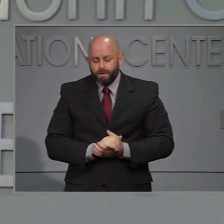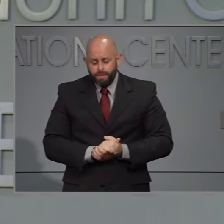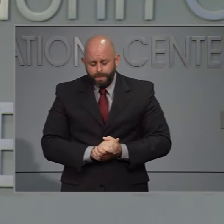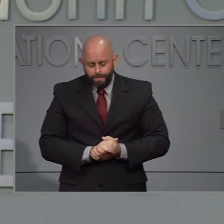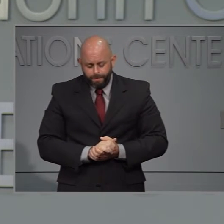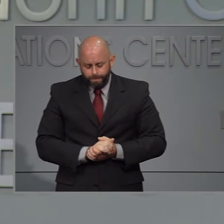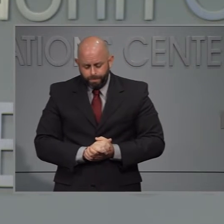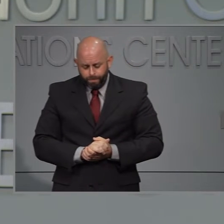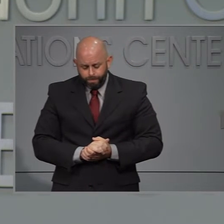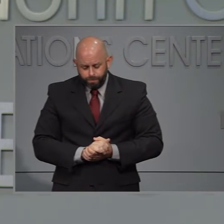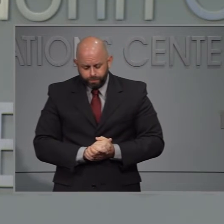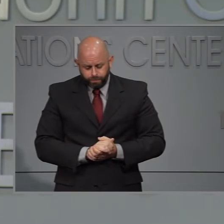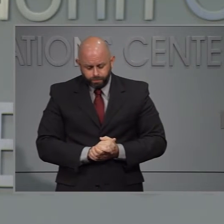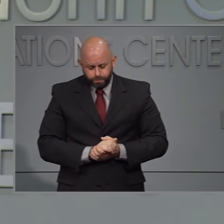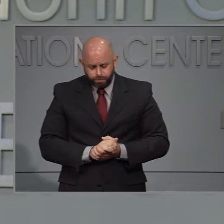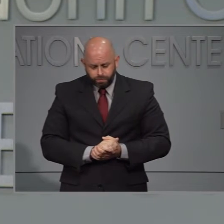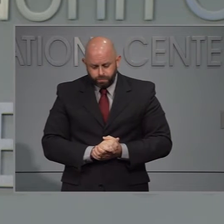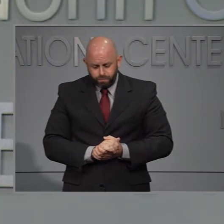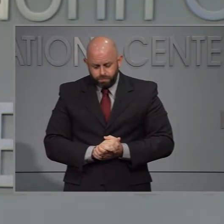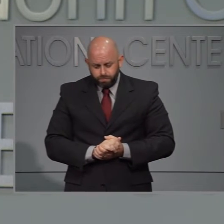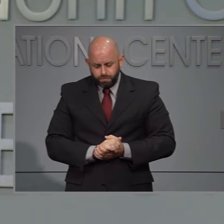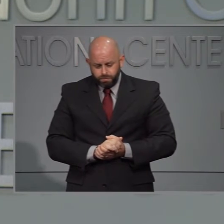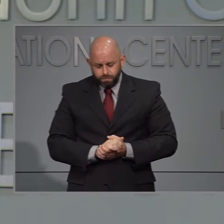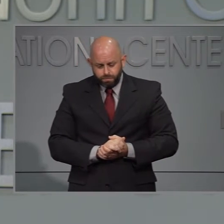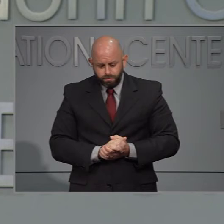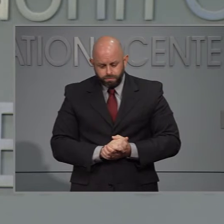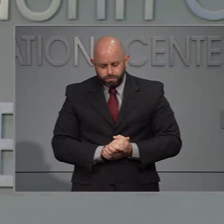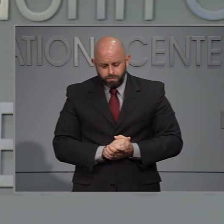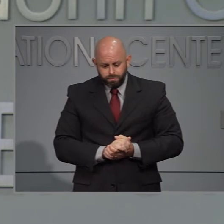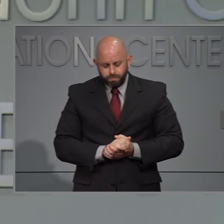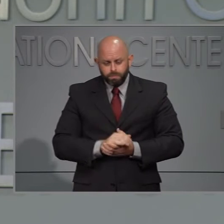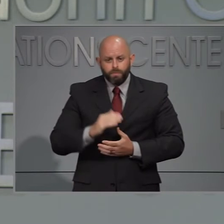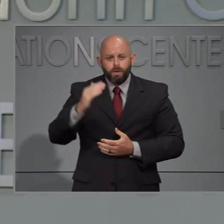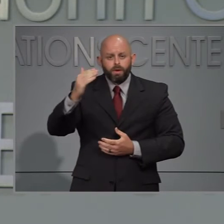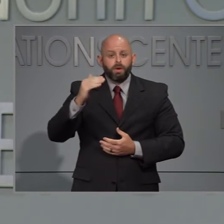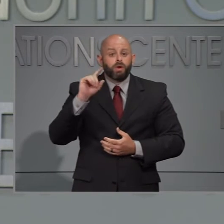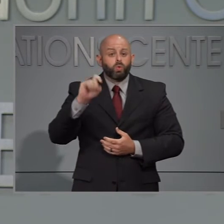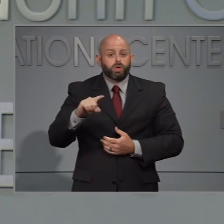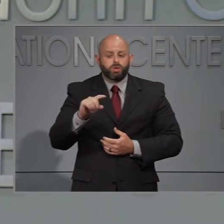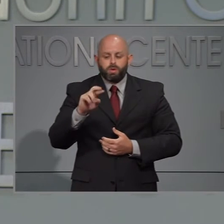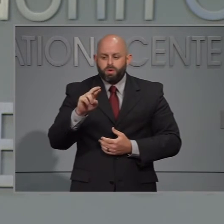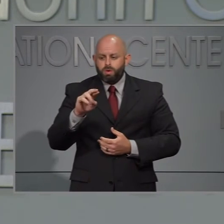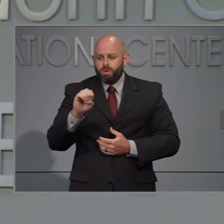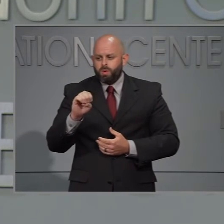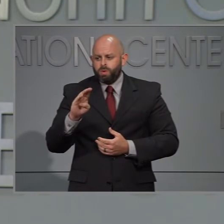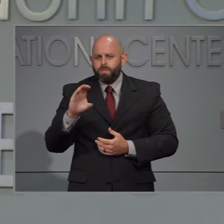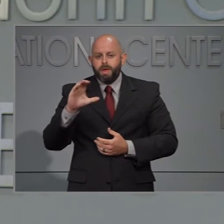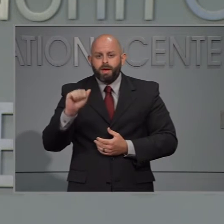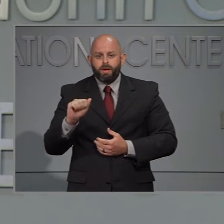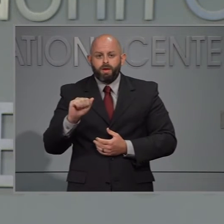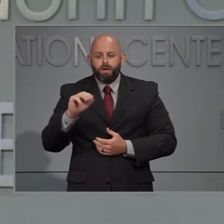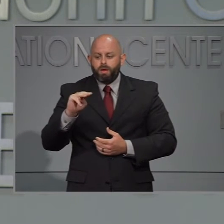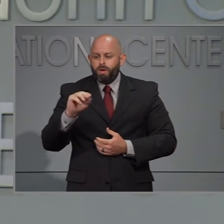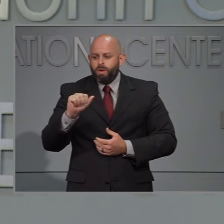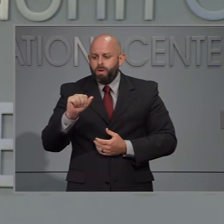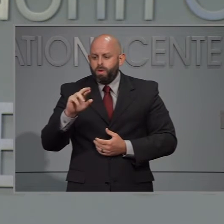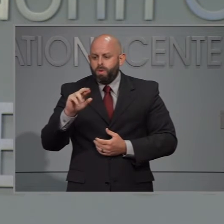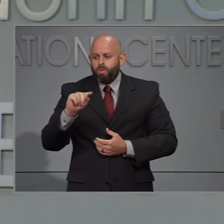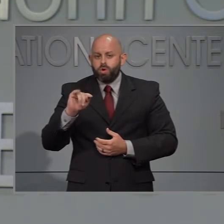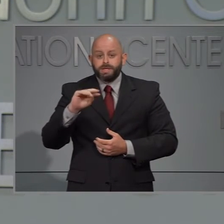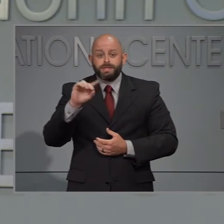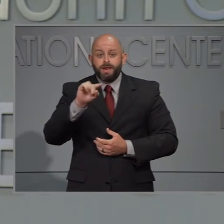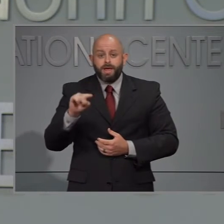La próxima pregunta es de Rebecca Martínez de WUNC. Hola, gobernadores. Rebecca